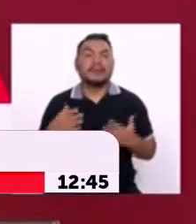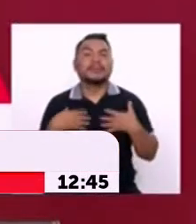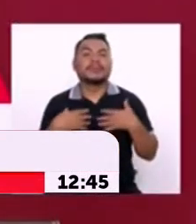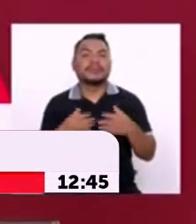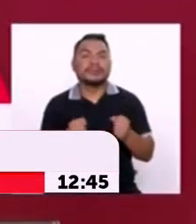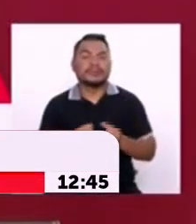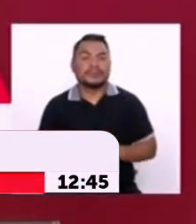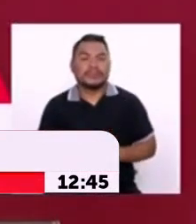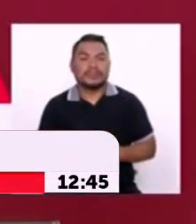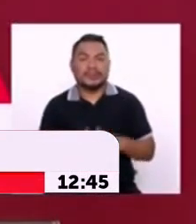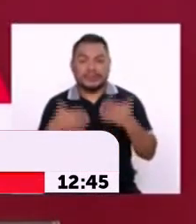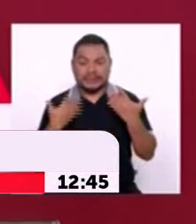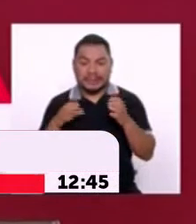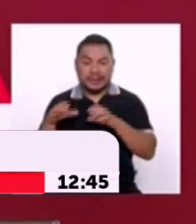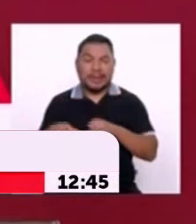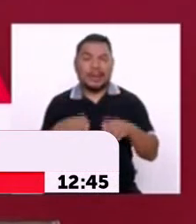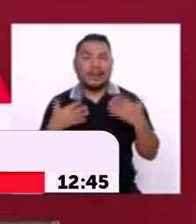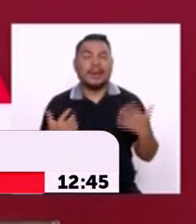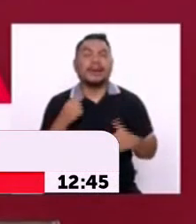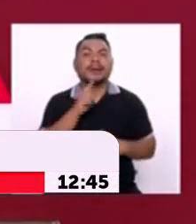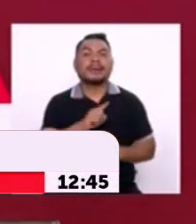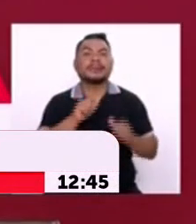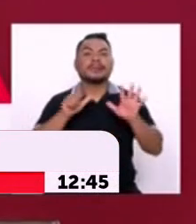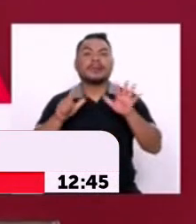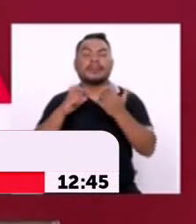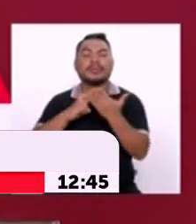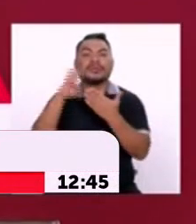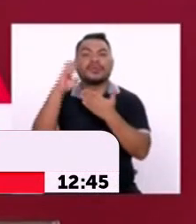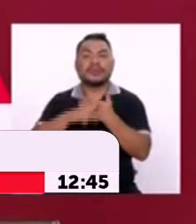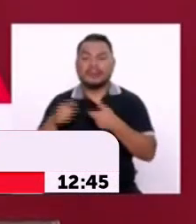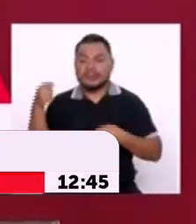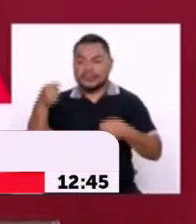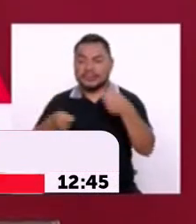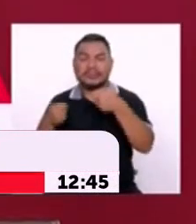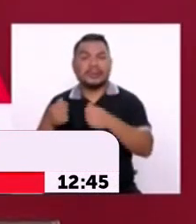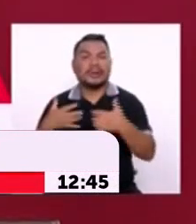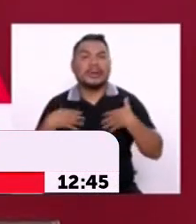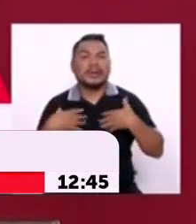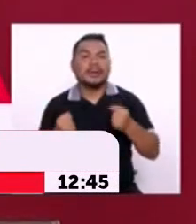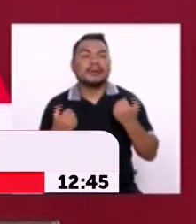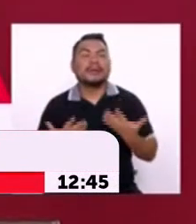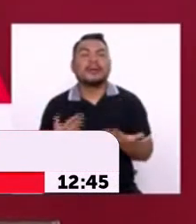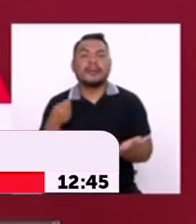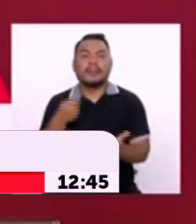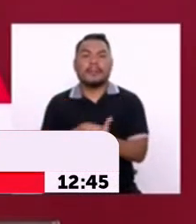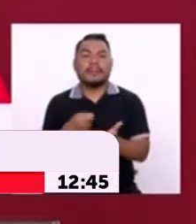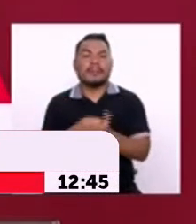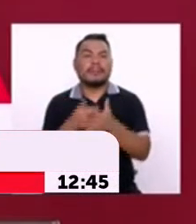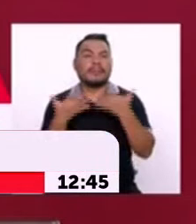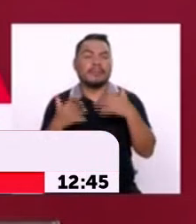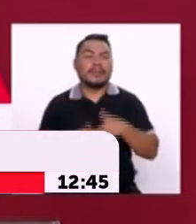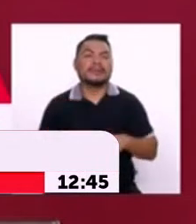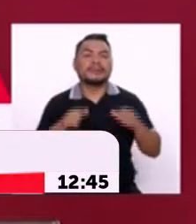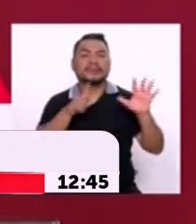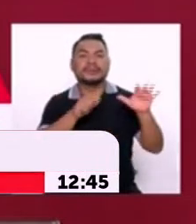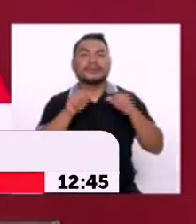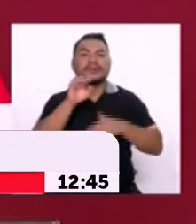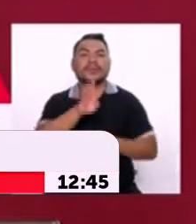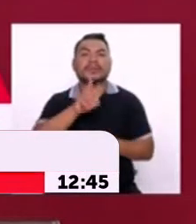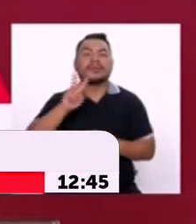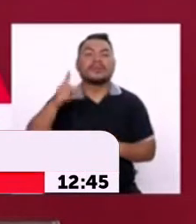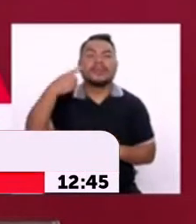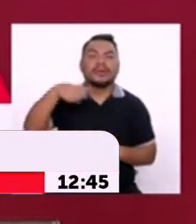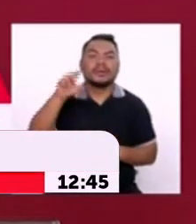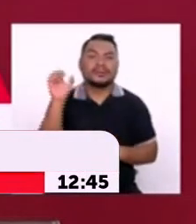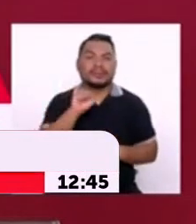Ministerio de Salud. Se han reiniciado 17 proyectos de inversión en salud por un monto de